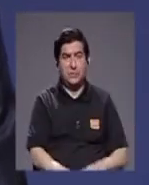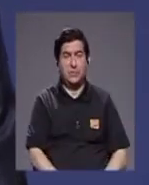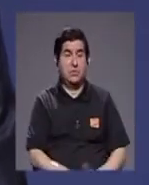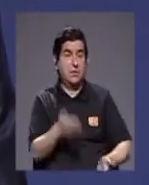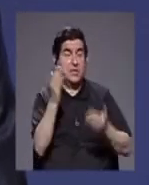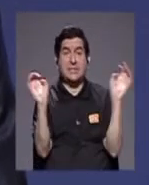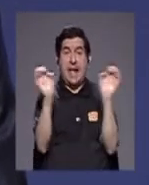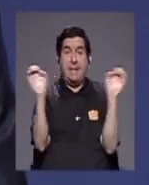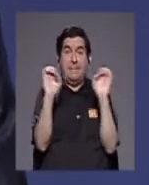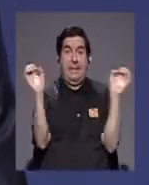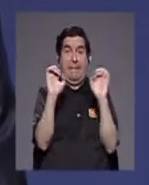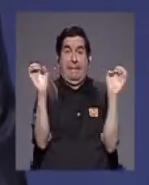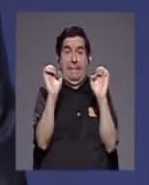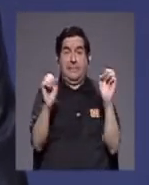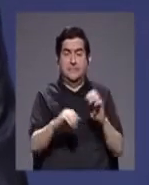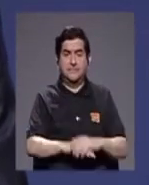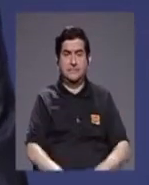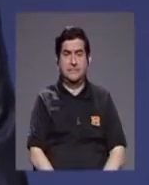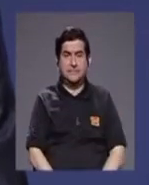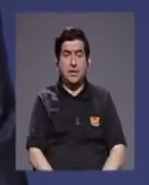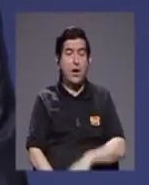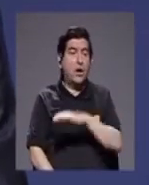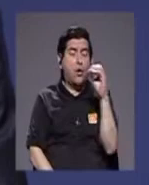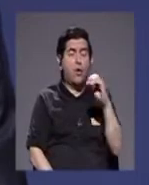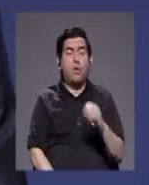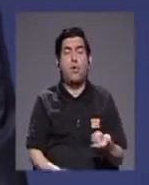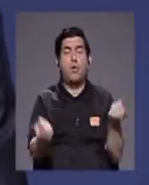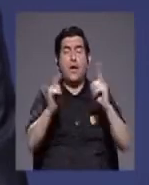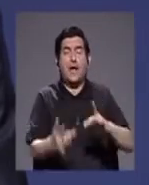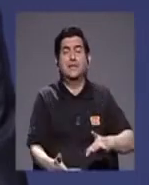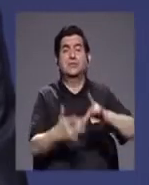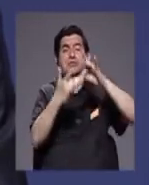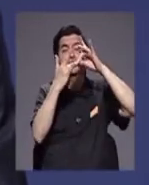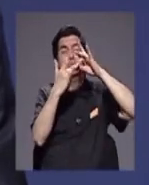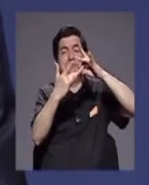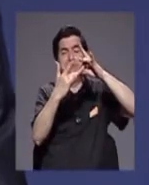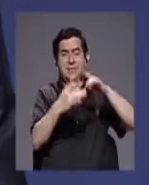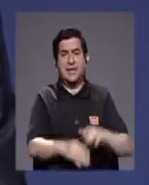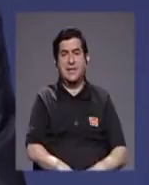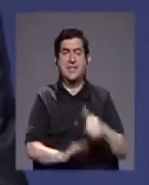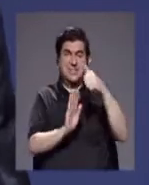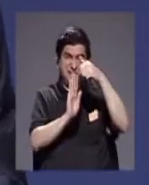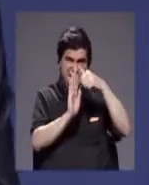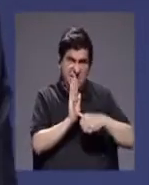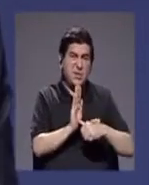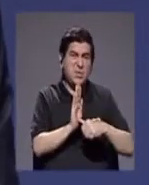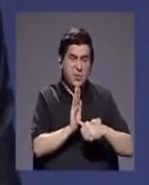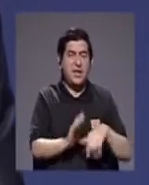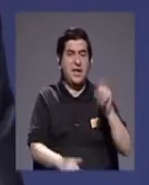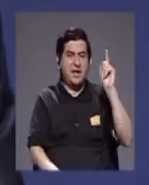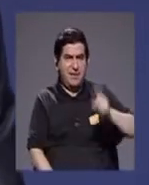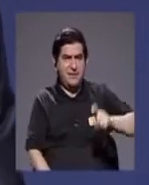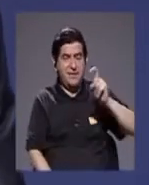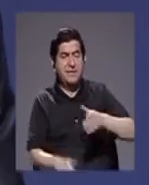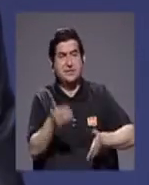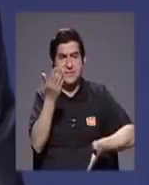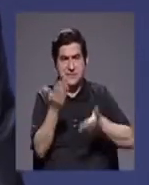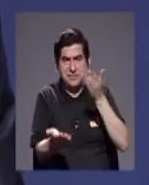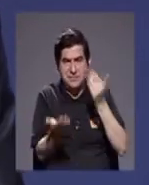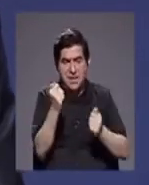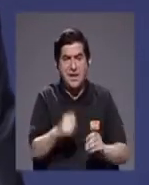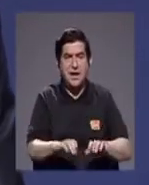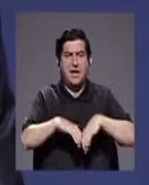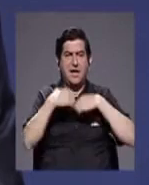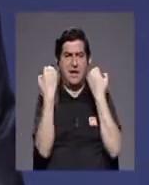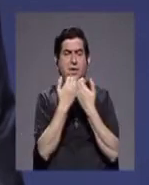sea de emergencias, casos agudos, o casos especializados, donde hay una cirugía y entonces se requiere un